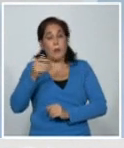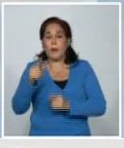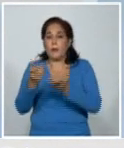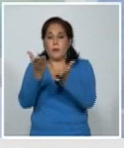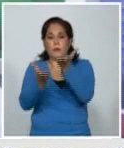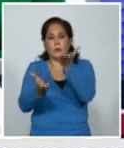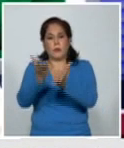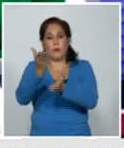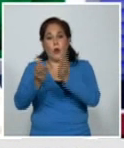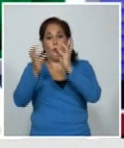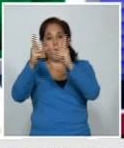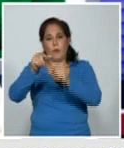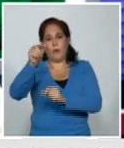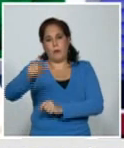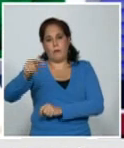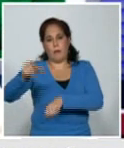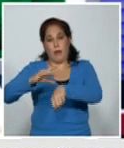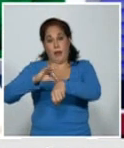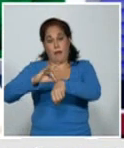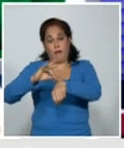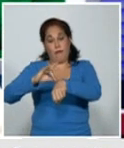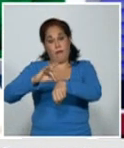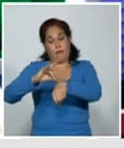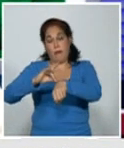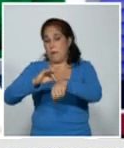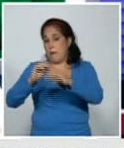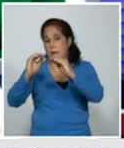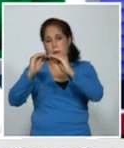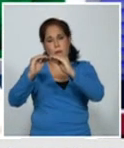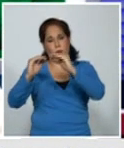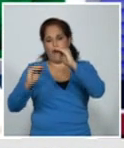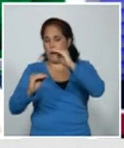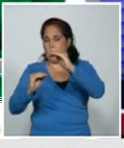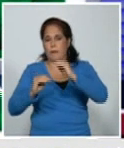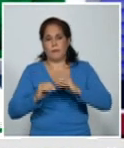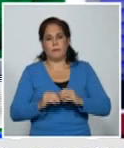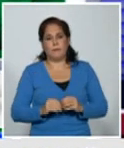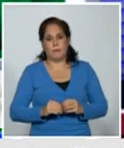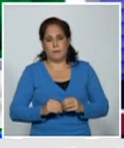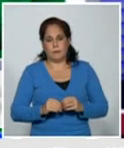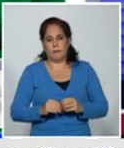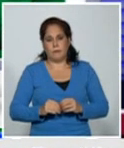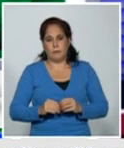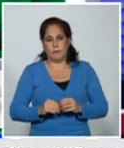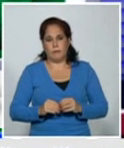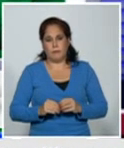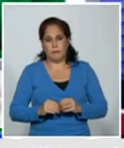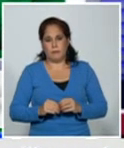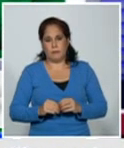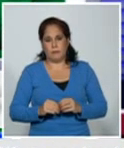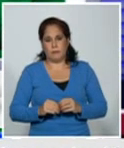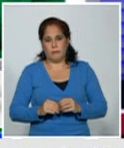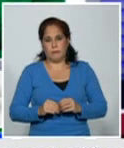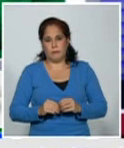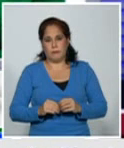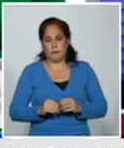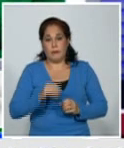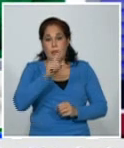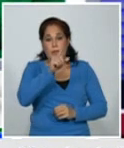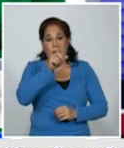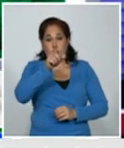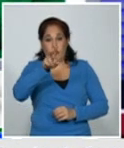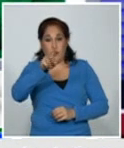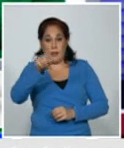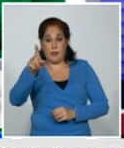comparación con el número de casos diagnosticados, pues queda por debajo, 117 menos que